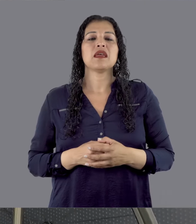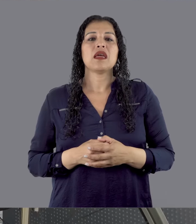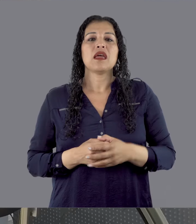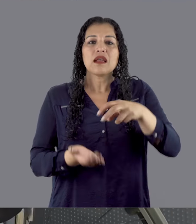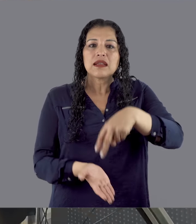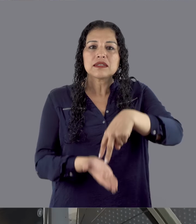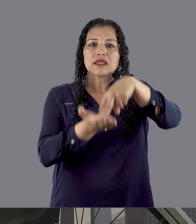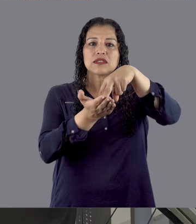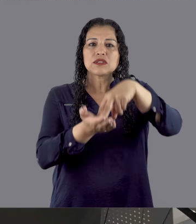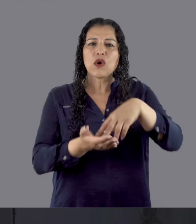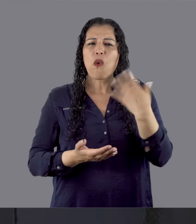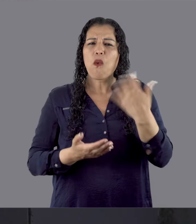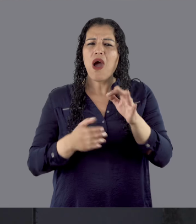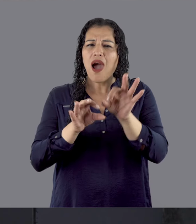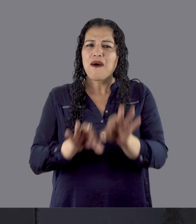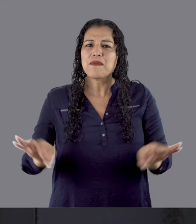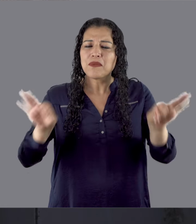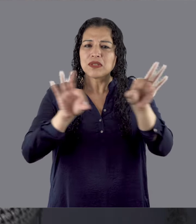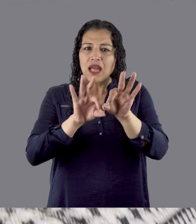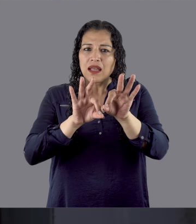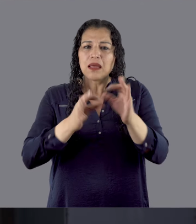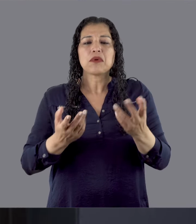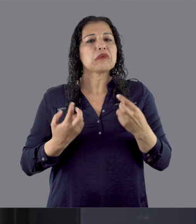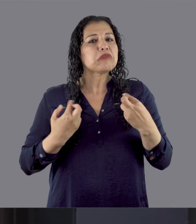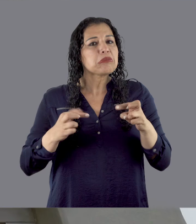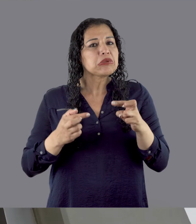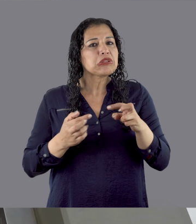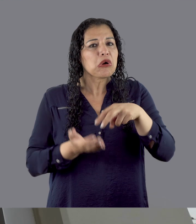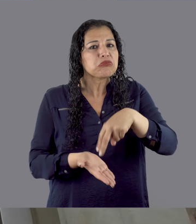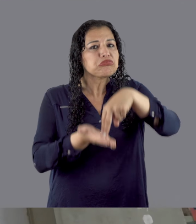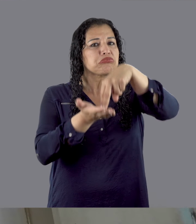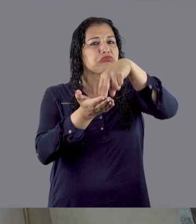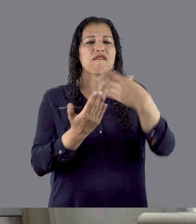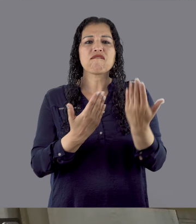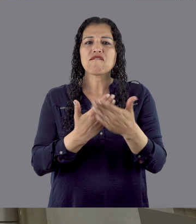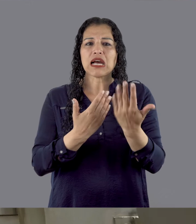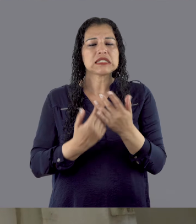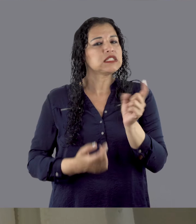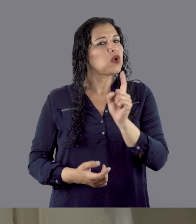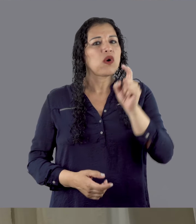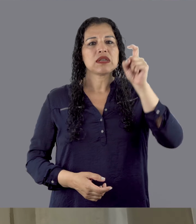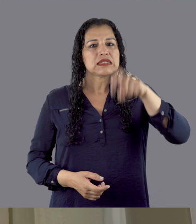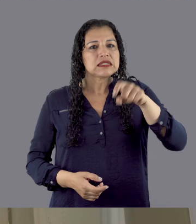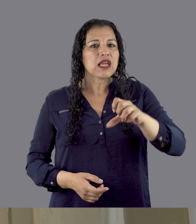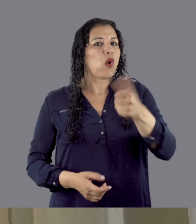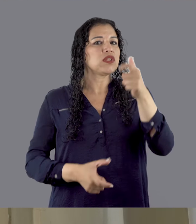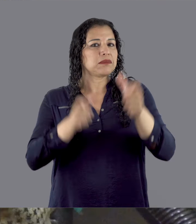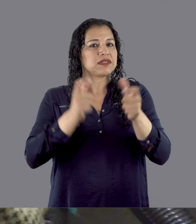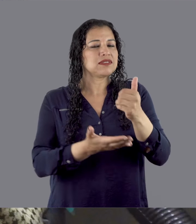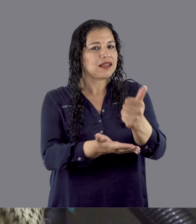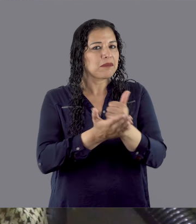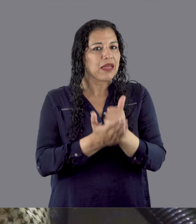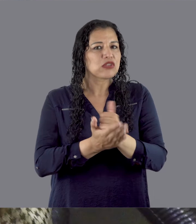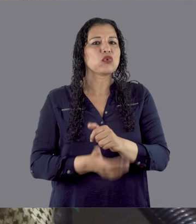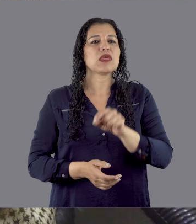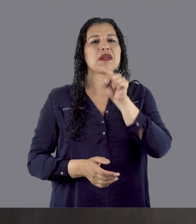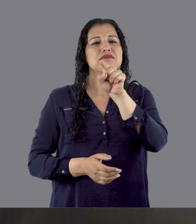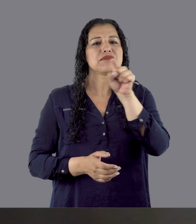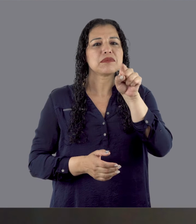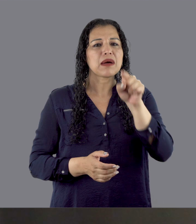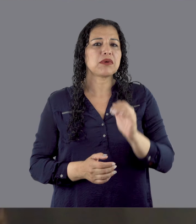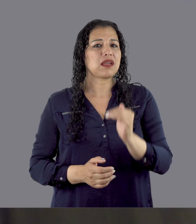de vital importancia porque me permitió subir con facilidad sin necesitar a alguien que me ayude a apretar el